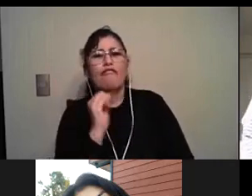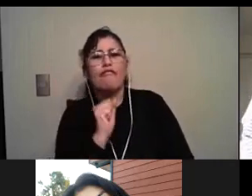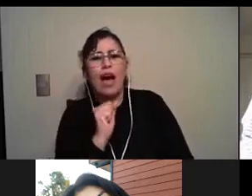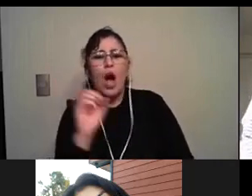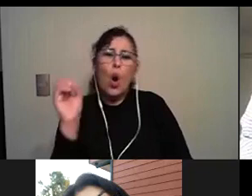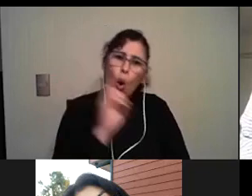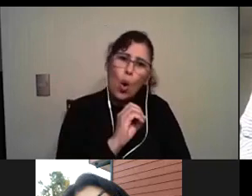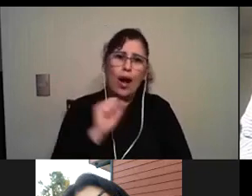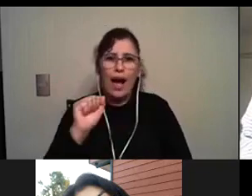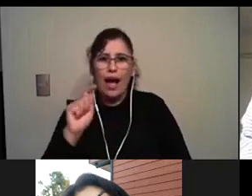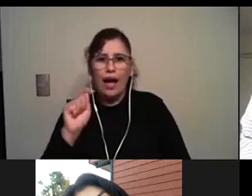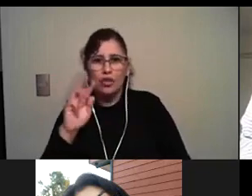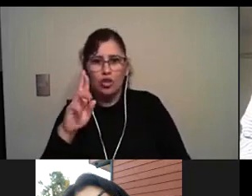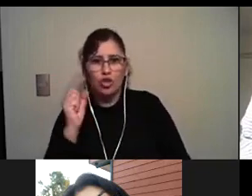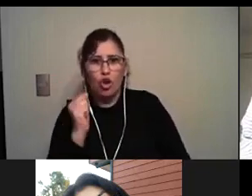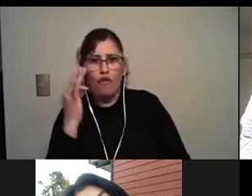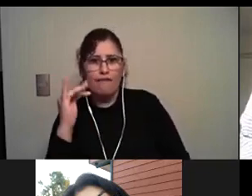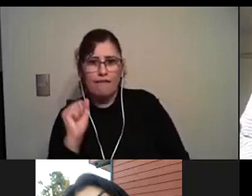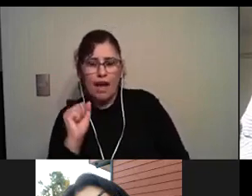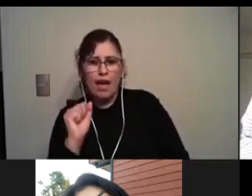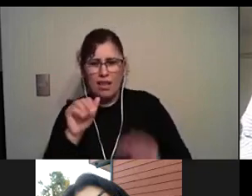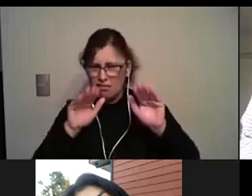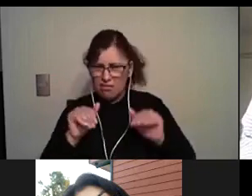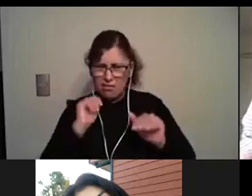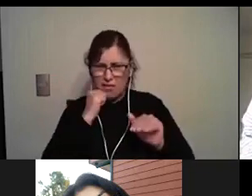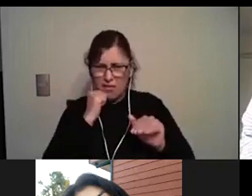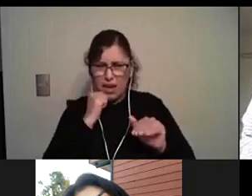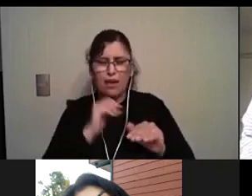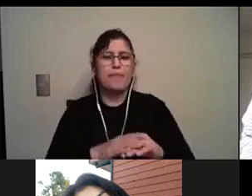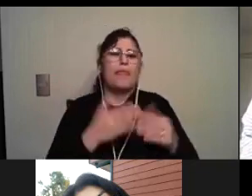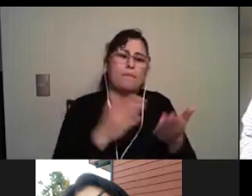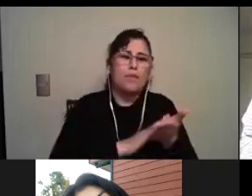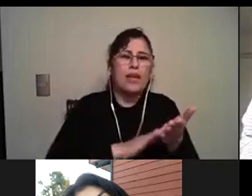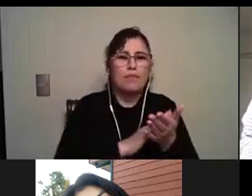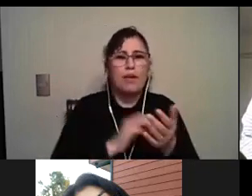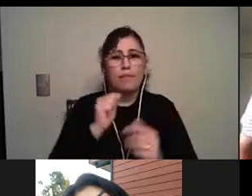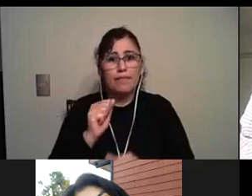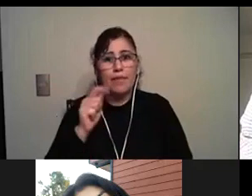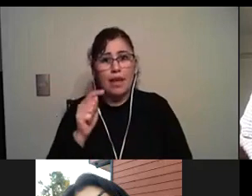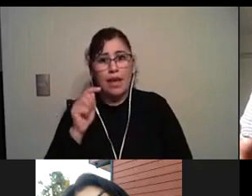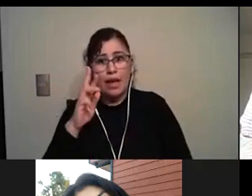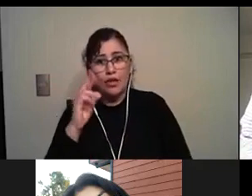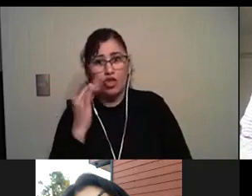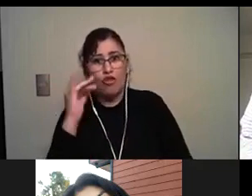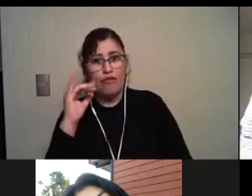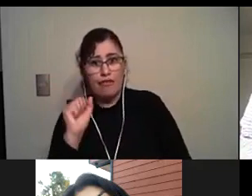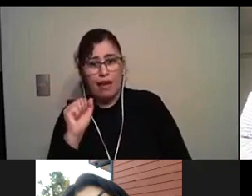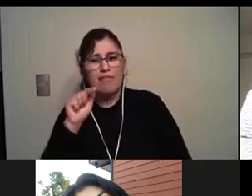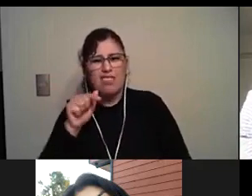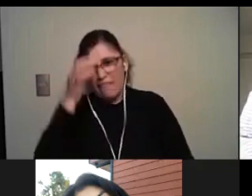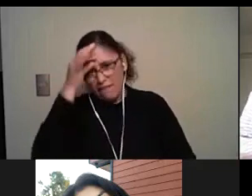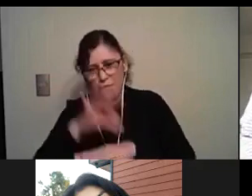no es lo mismo, son conceptos diferentes, ¿ya? La atrofia muscular espinal es una enfermedad degenerativa y